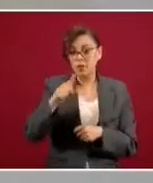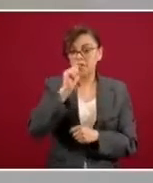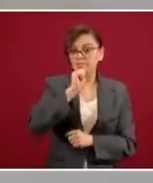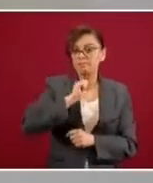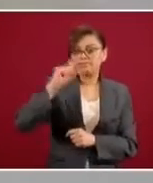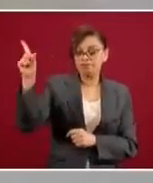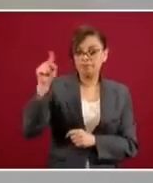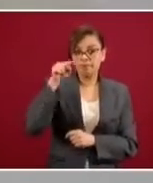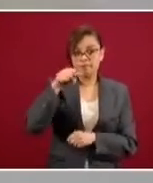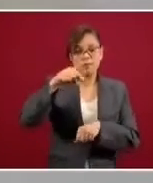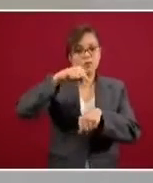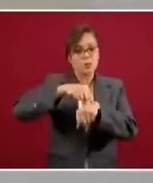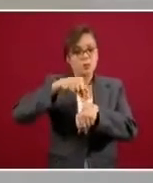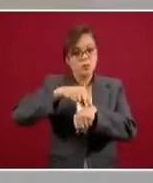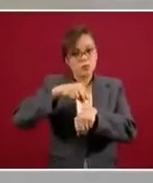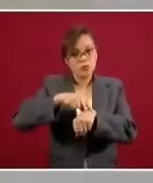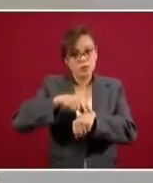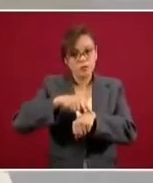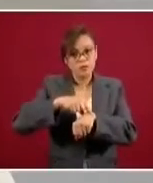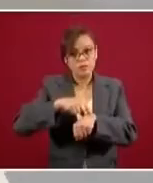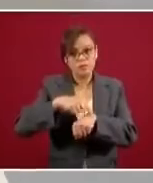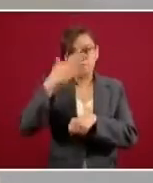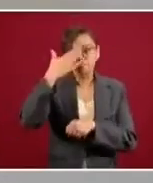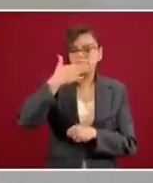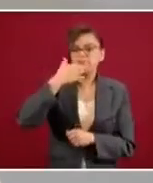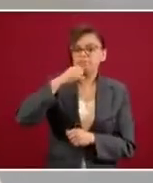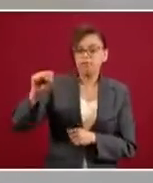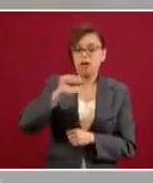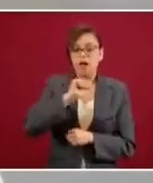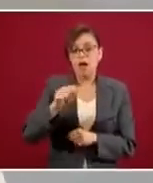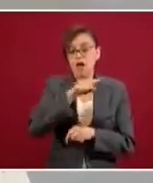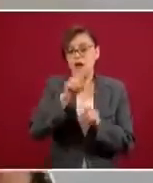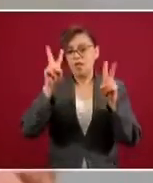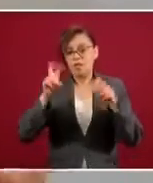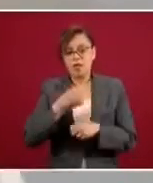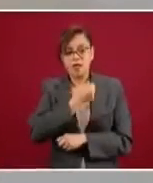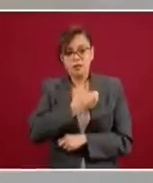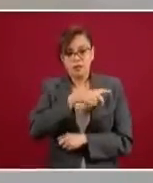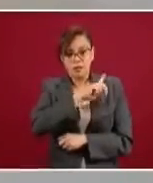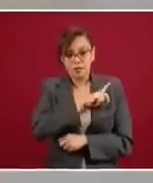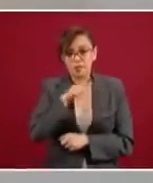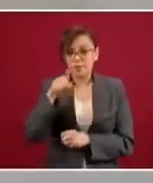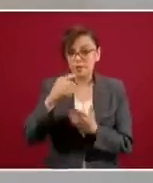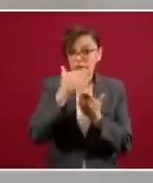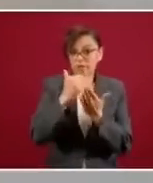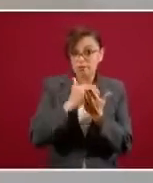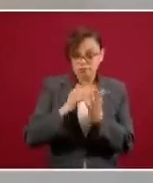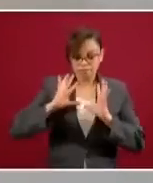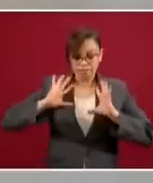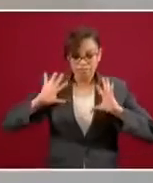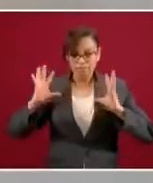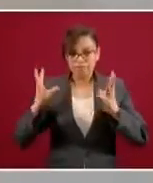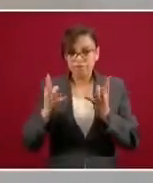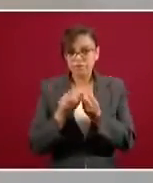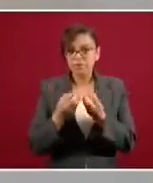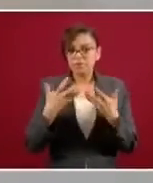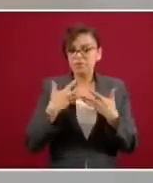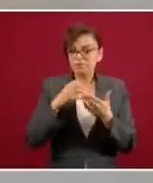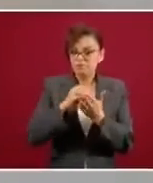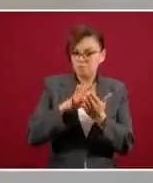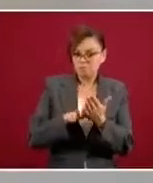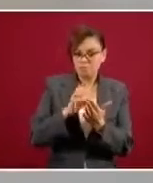de la salud, para los médicos. Y en esta guía se ha compilado lo